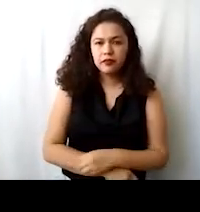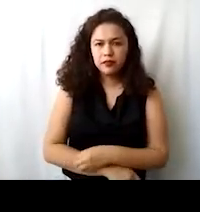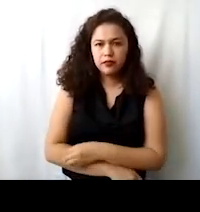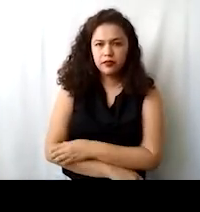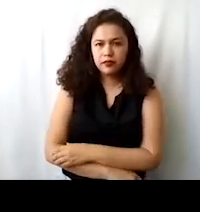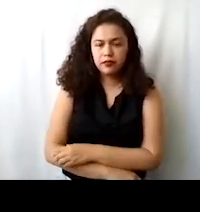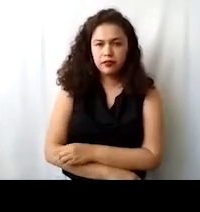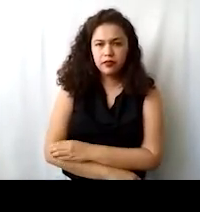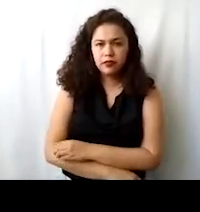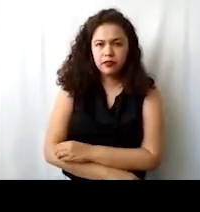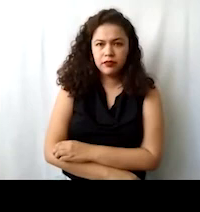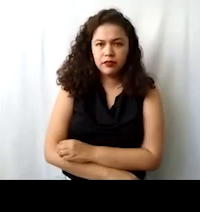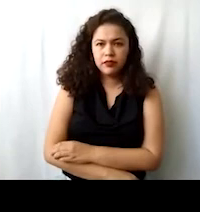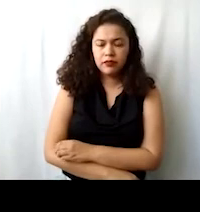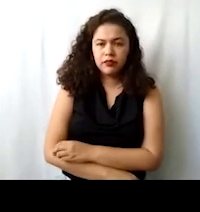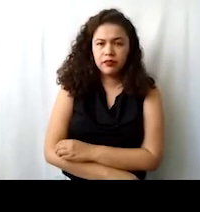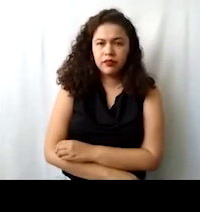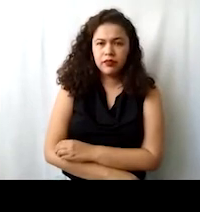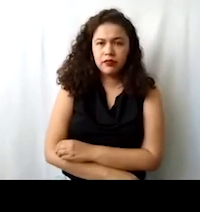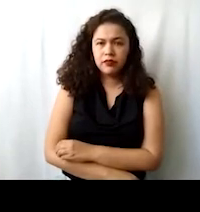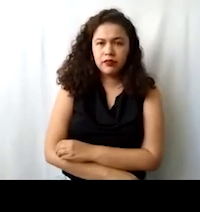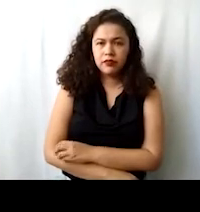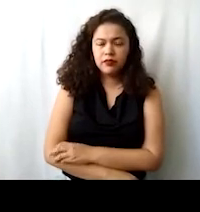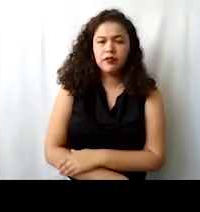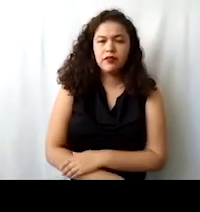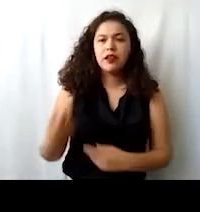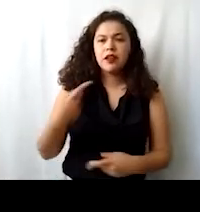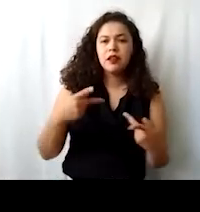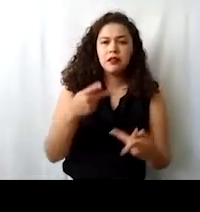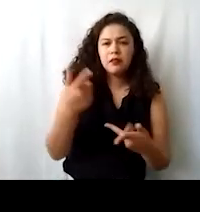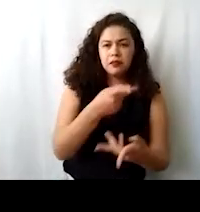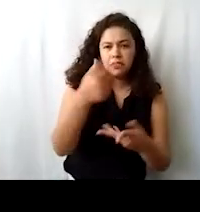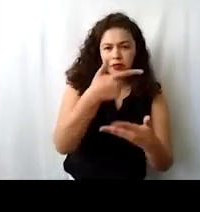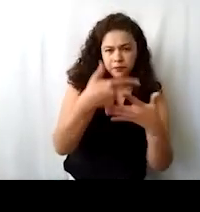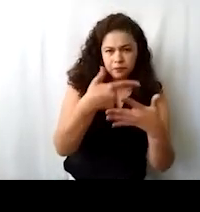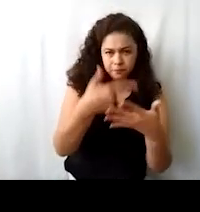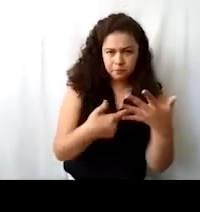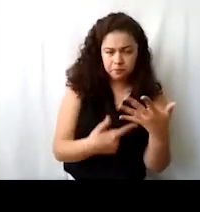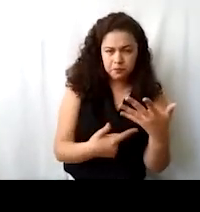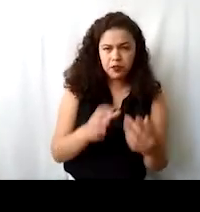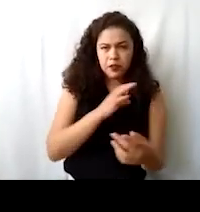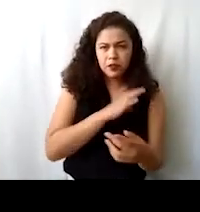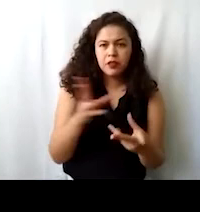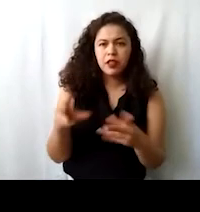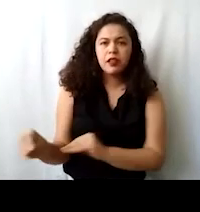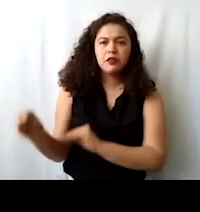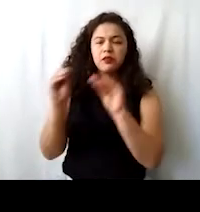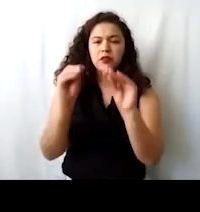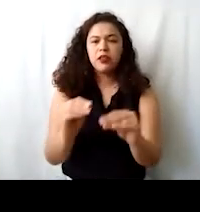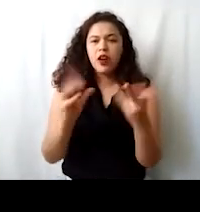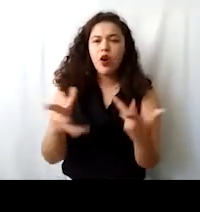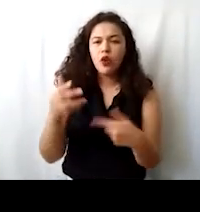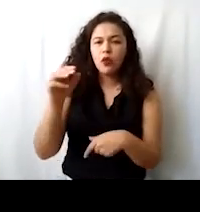Bueno, ya vimos la pregunta de la contabilidad. Si se puede llevar en una sucursal o en una